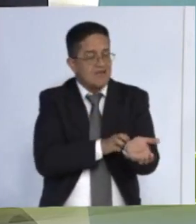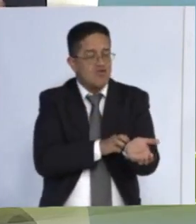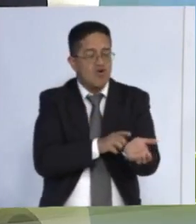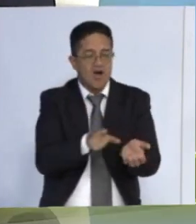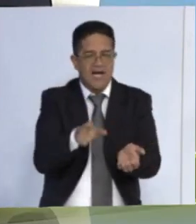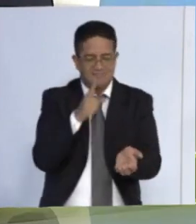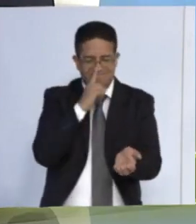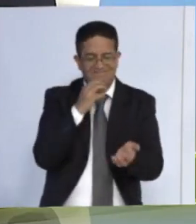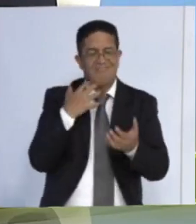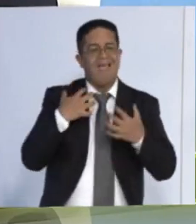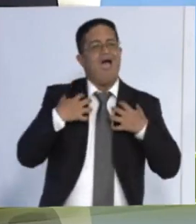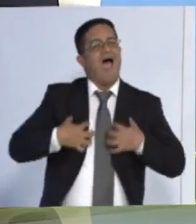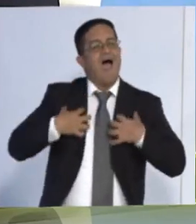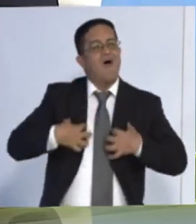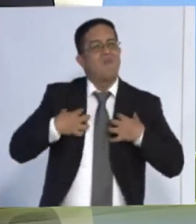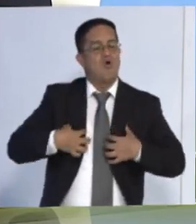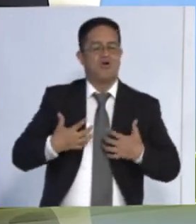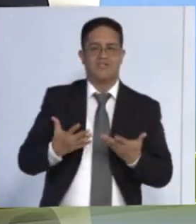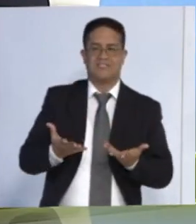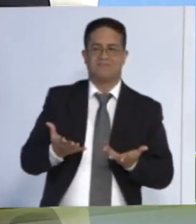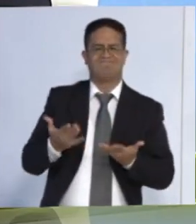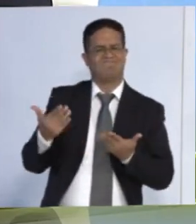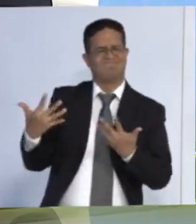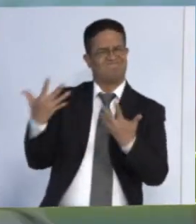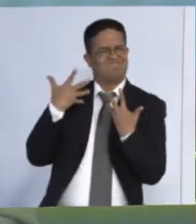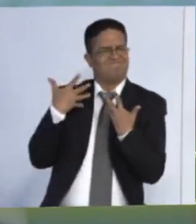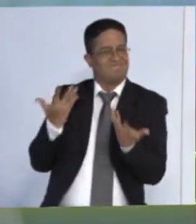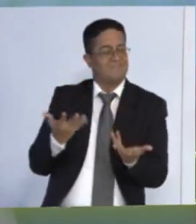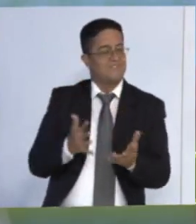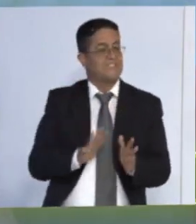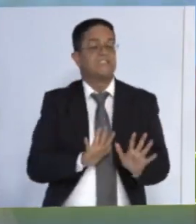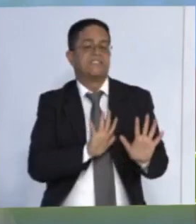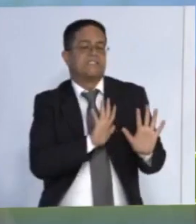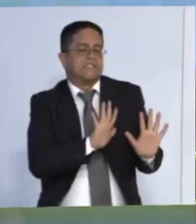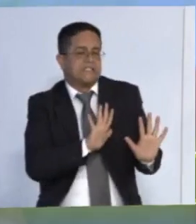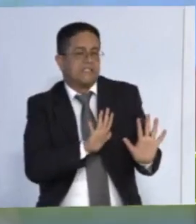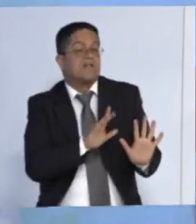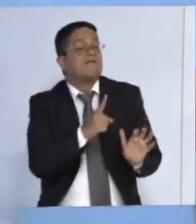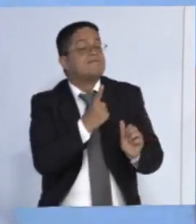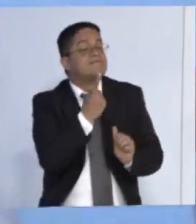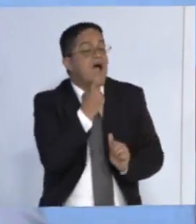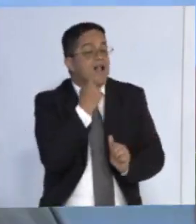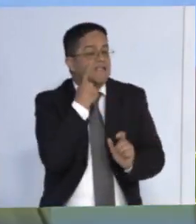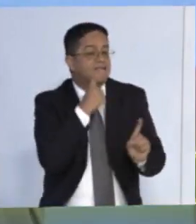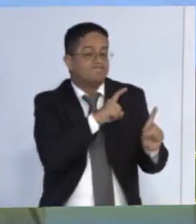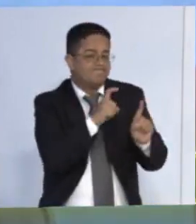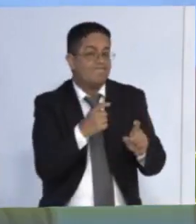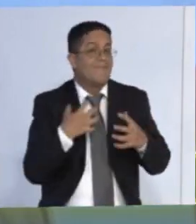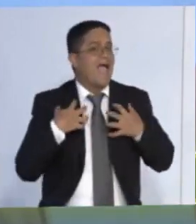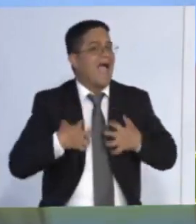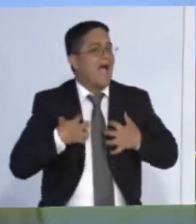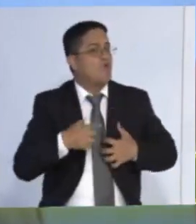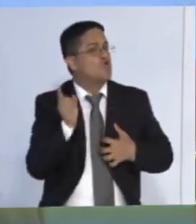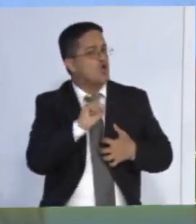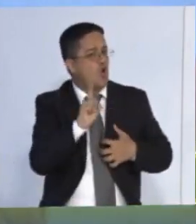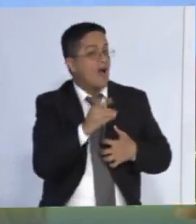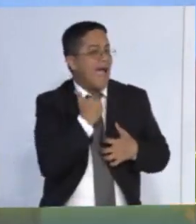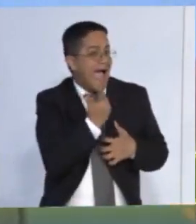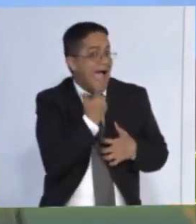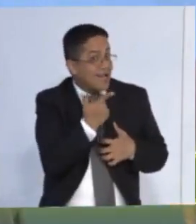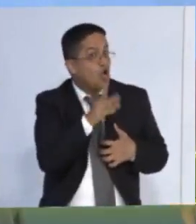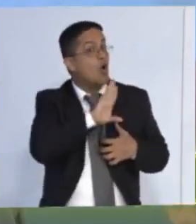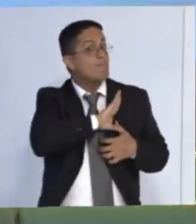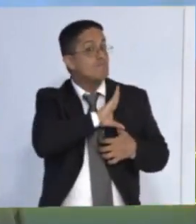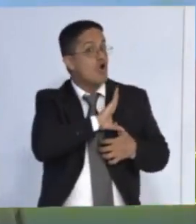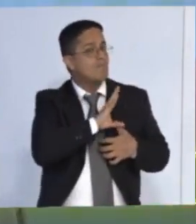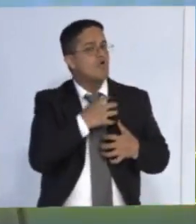¿Qué me recomienda? Que no use jabón. No, hay que verificar bien, porque probablemente no es al jabón, sino es que algún componente. Entonces, hay que hacer